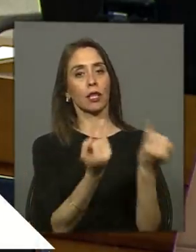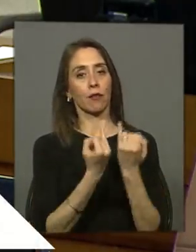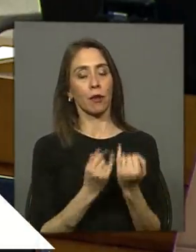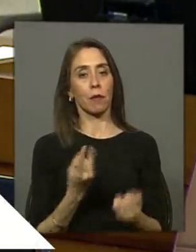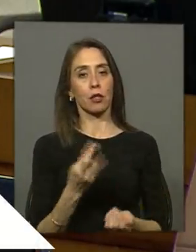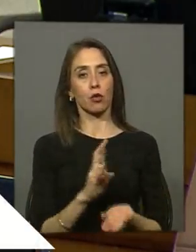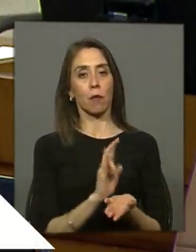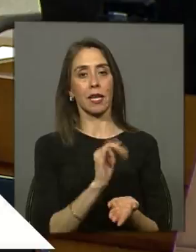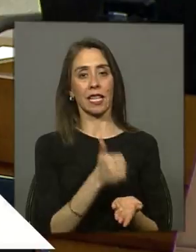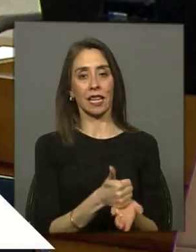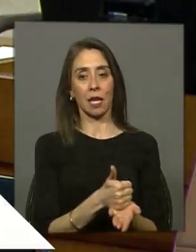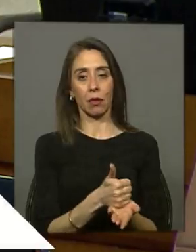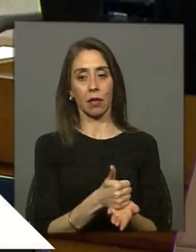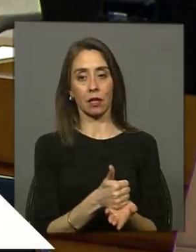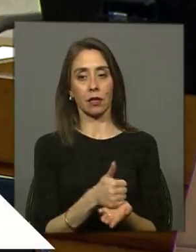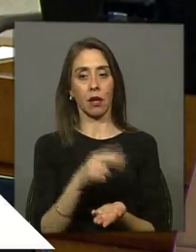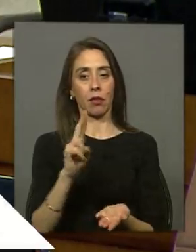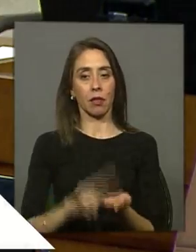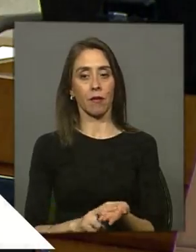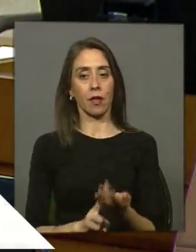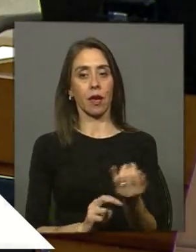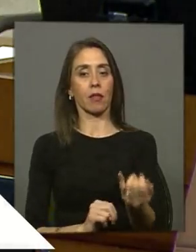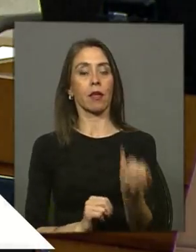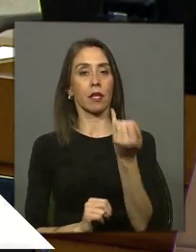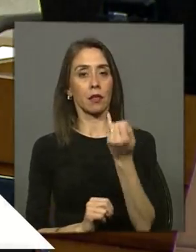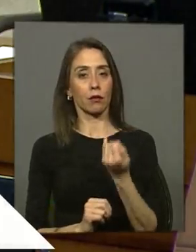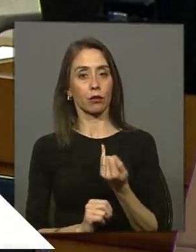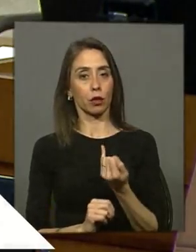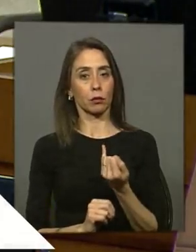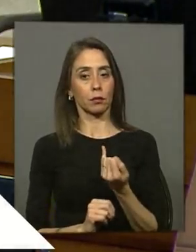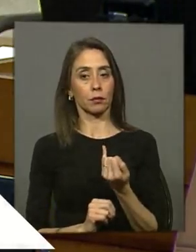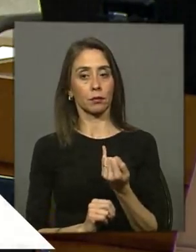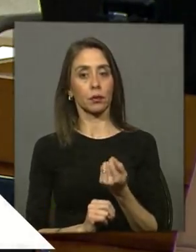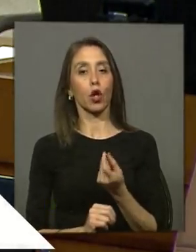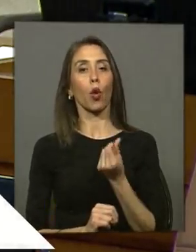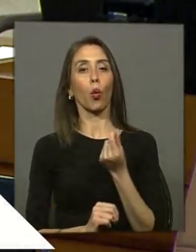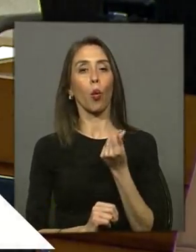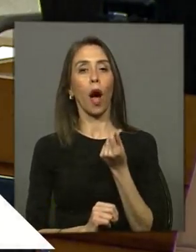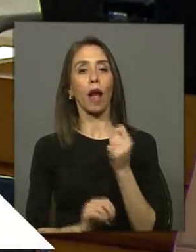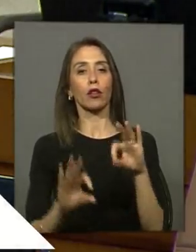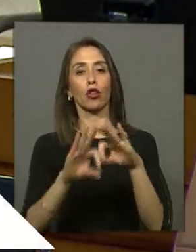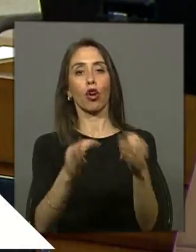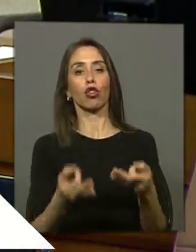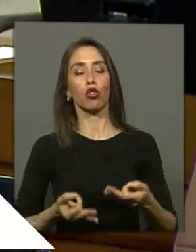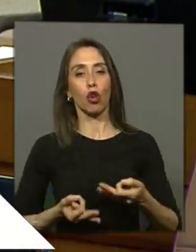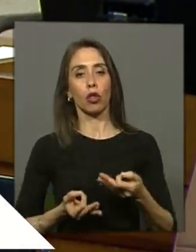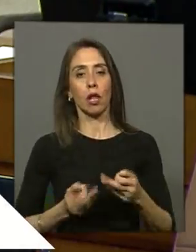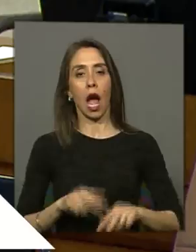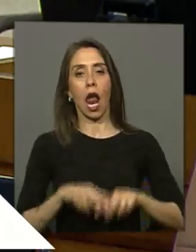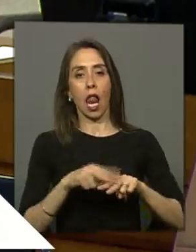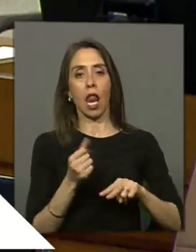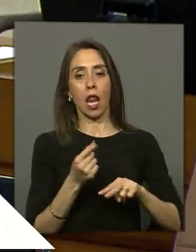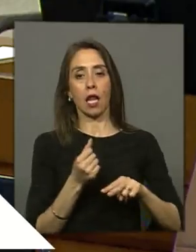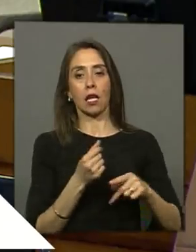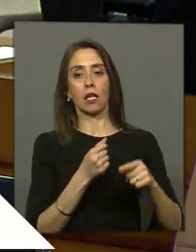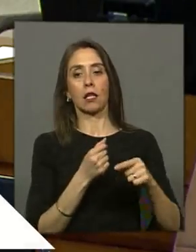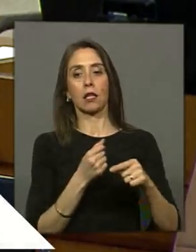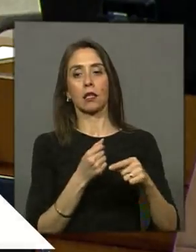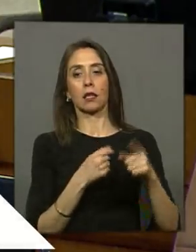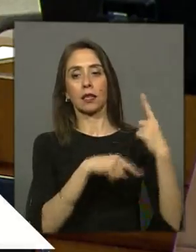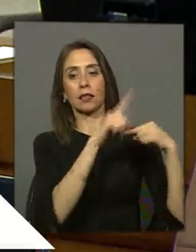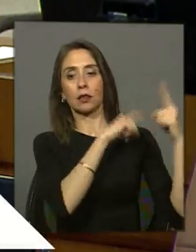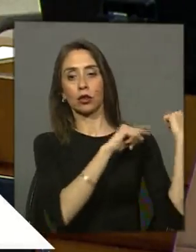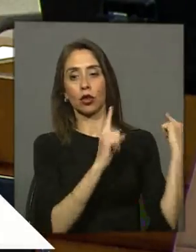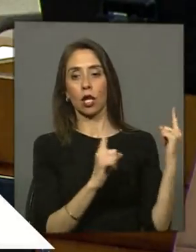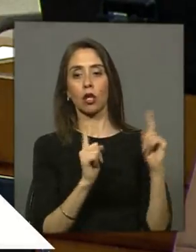superintendencia que de verdad informe cuánto es el total del monto históricamente hablando no quiero